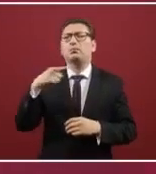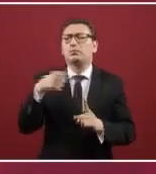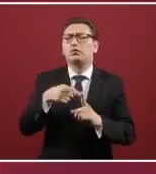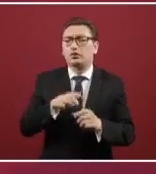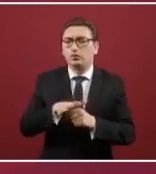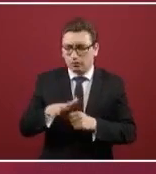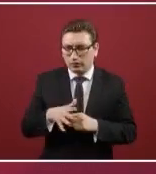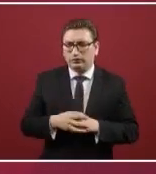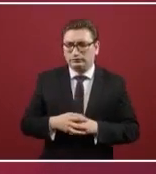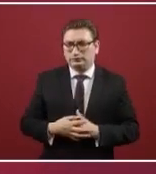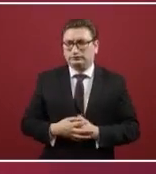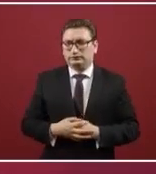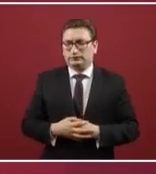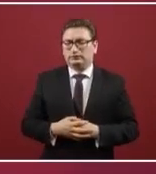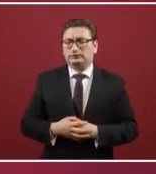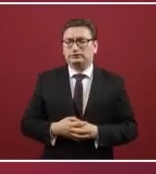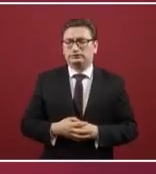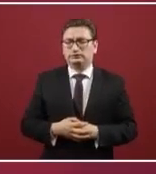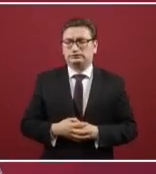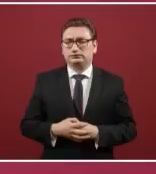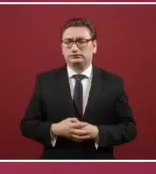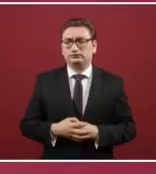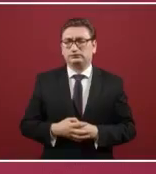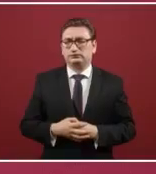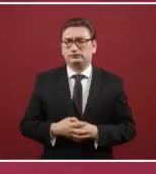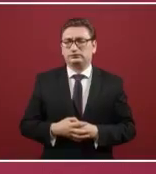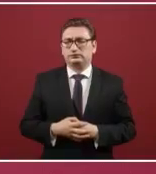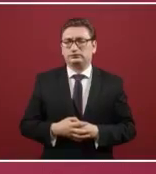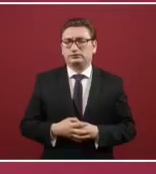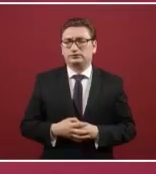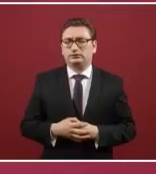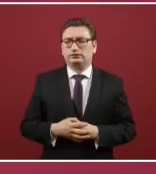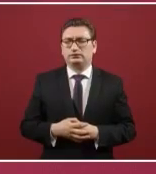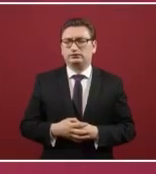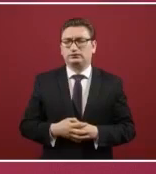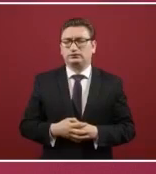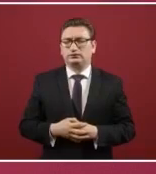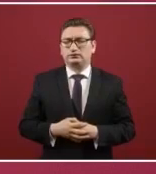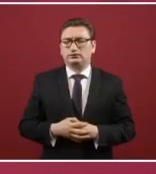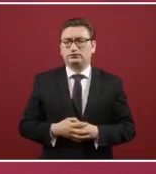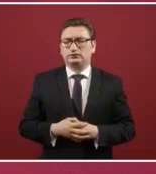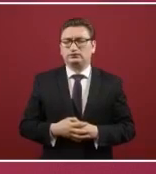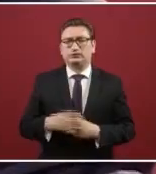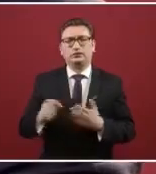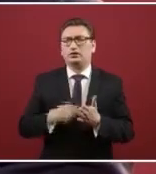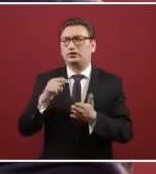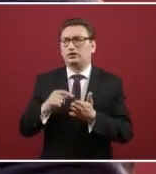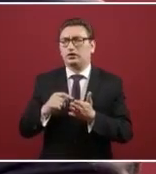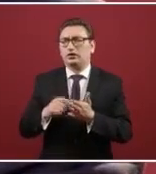difundir las prebases de la instalación de la